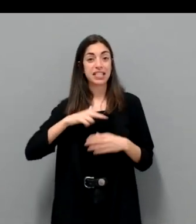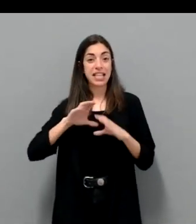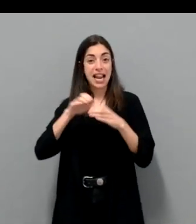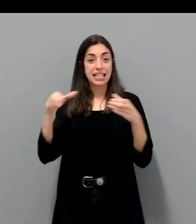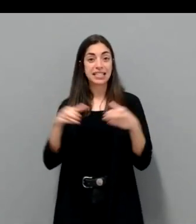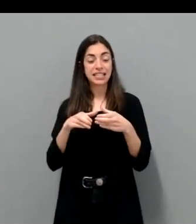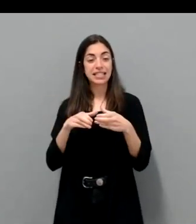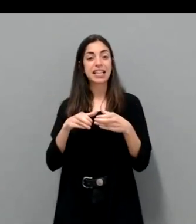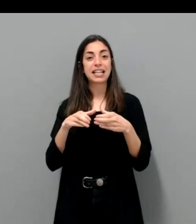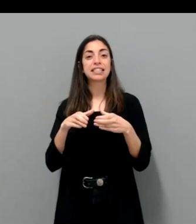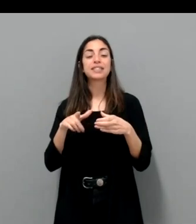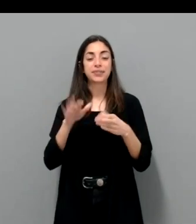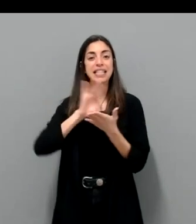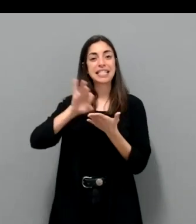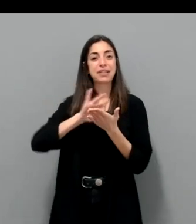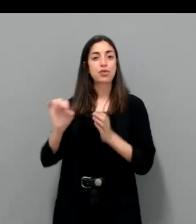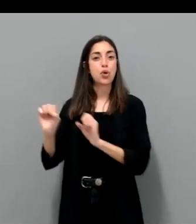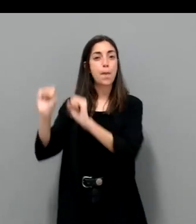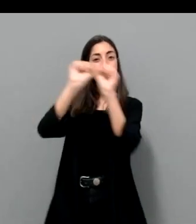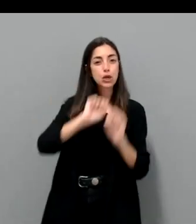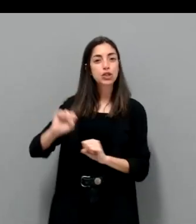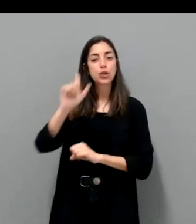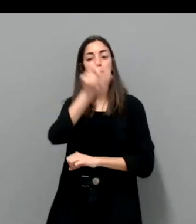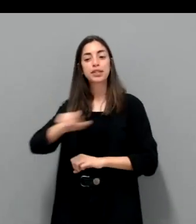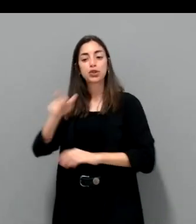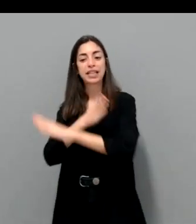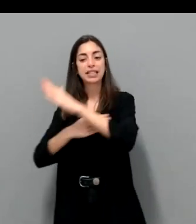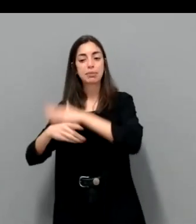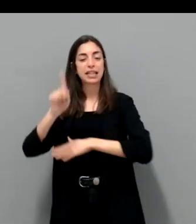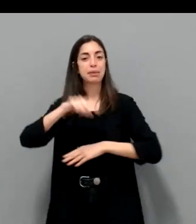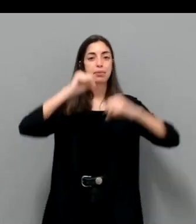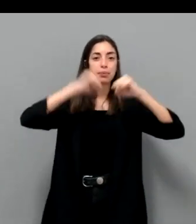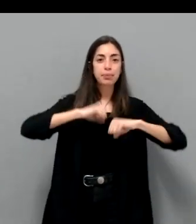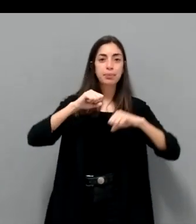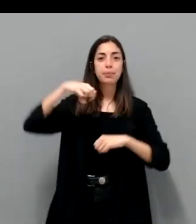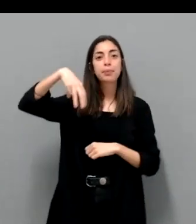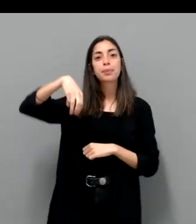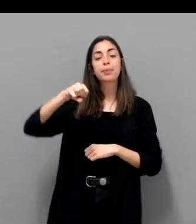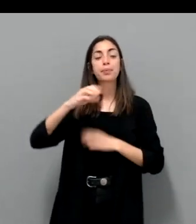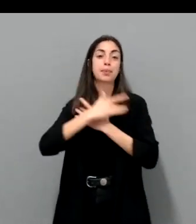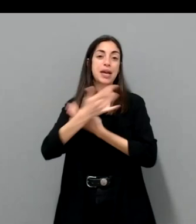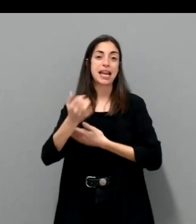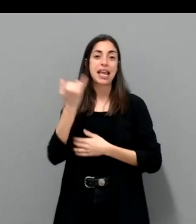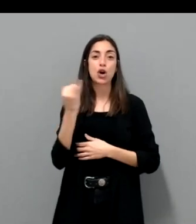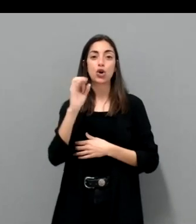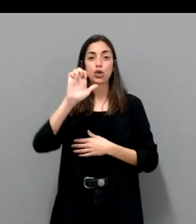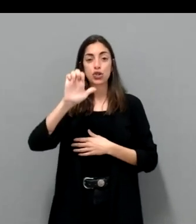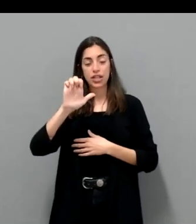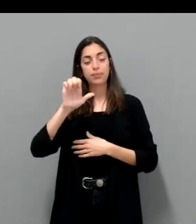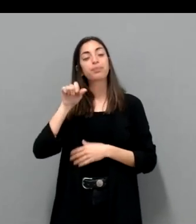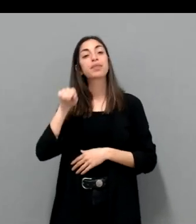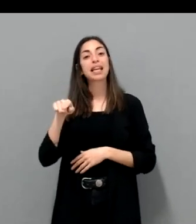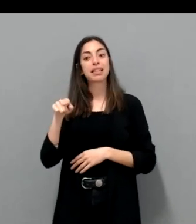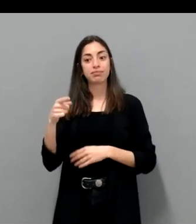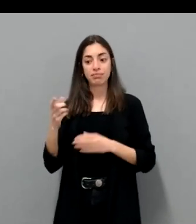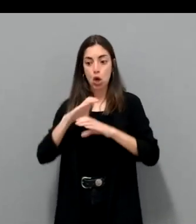de Protección de las Personas con Discapacidad y Mayores, María José Sagarra. Sabemos que se ha implicado con nuestro